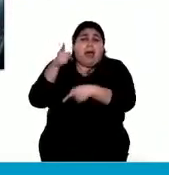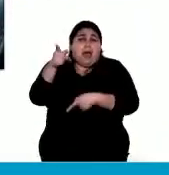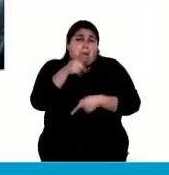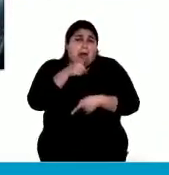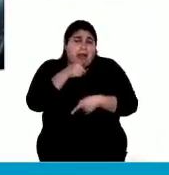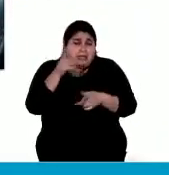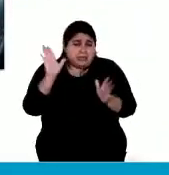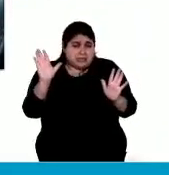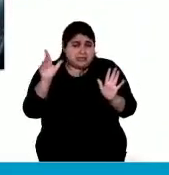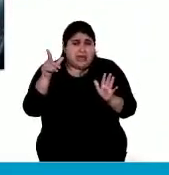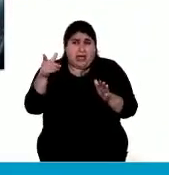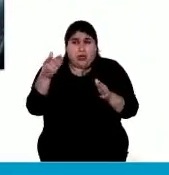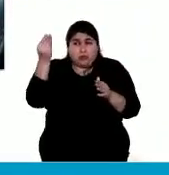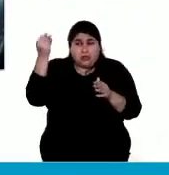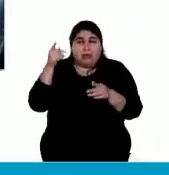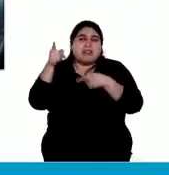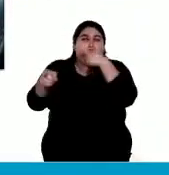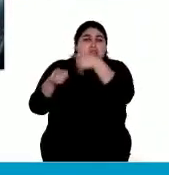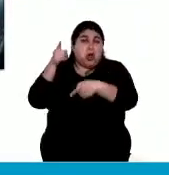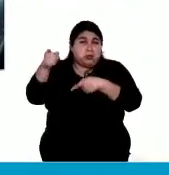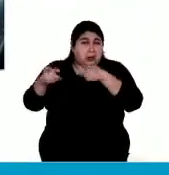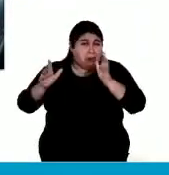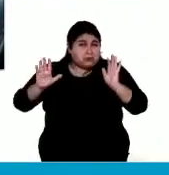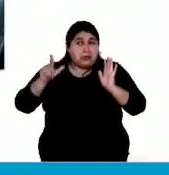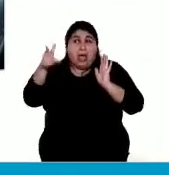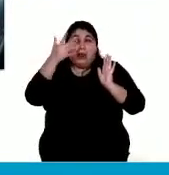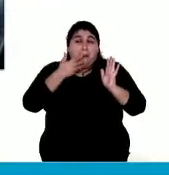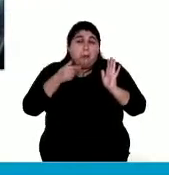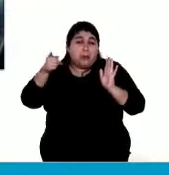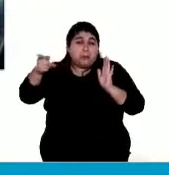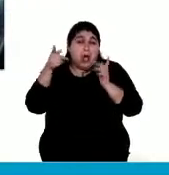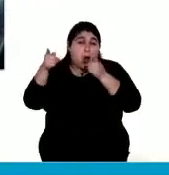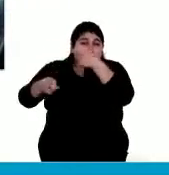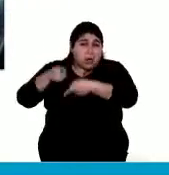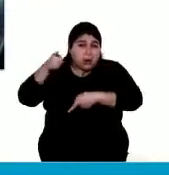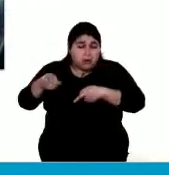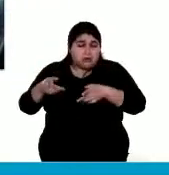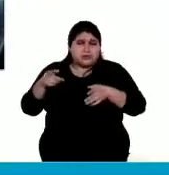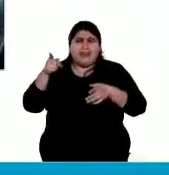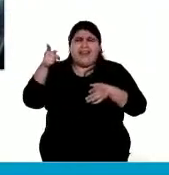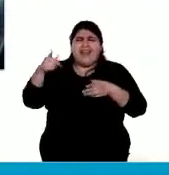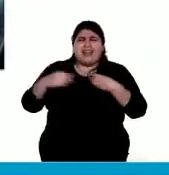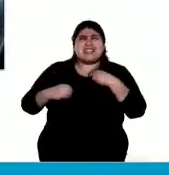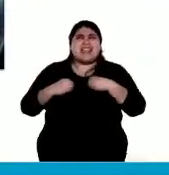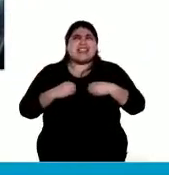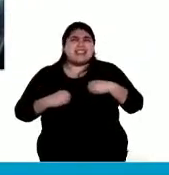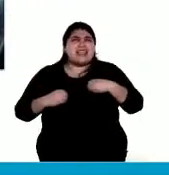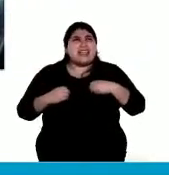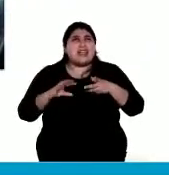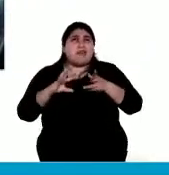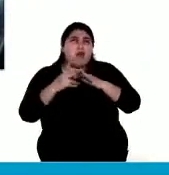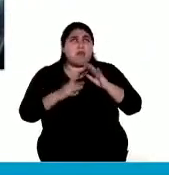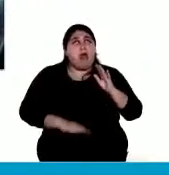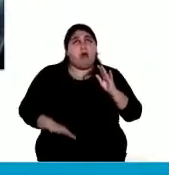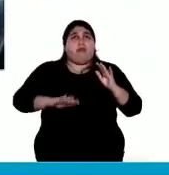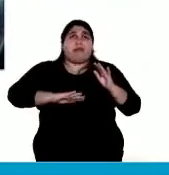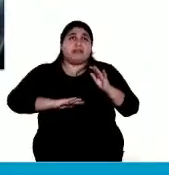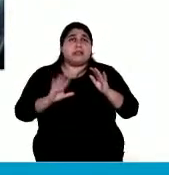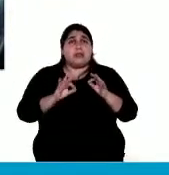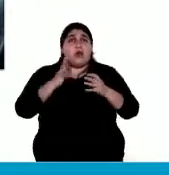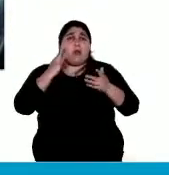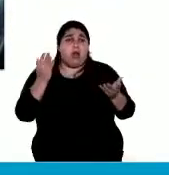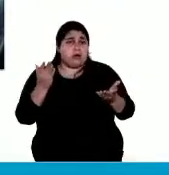casos, descalificaciones, me parece que no debería sentirse ofendido, ni mucho menos, en todo